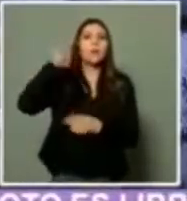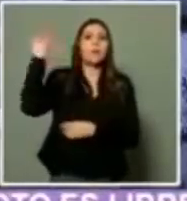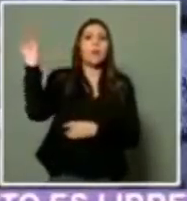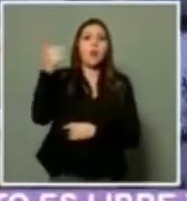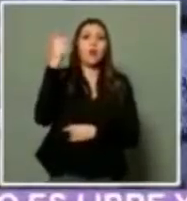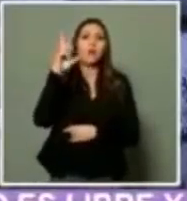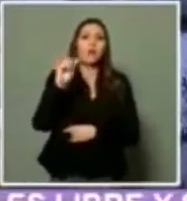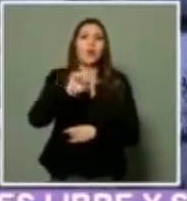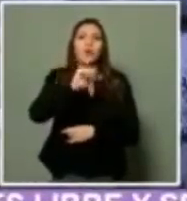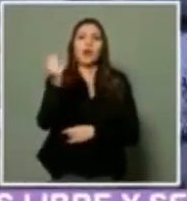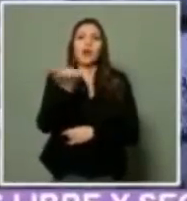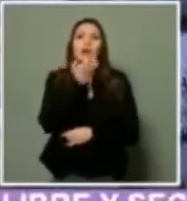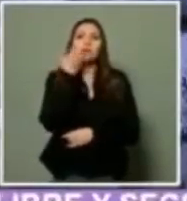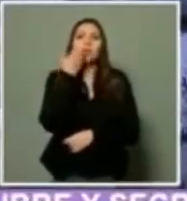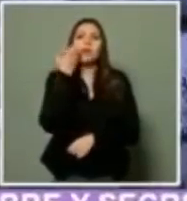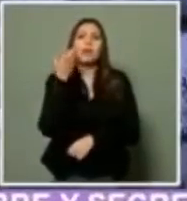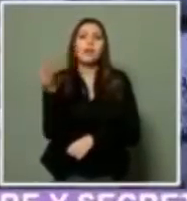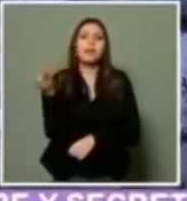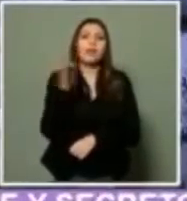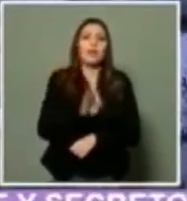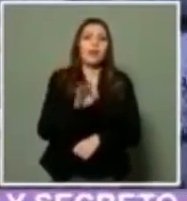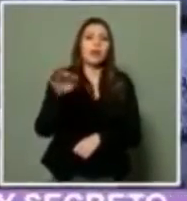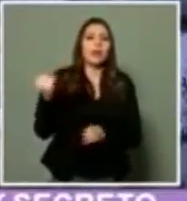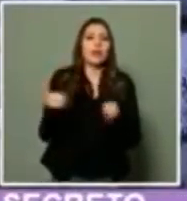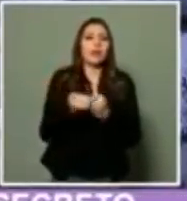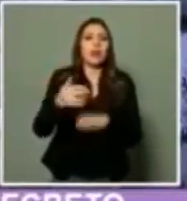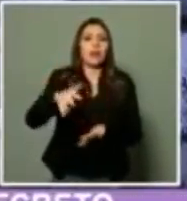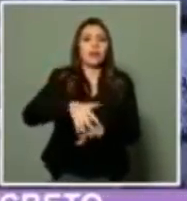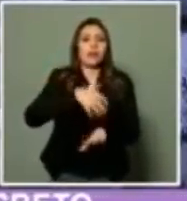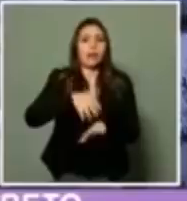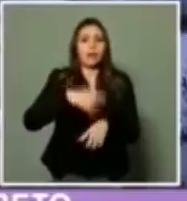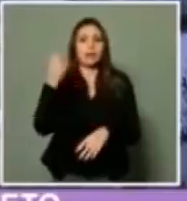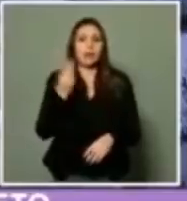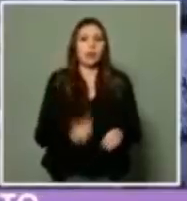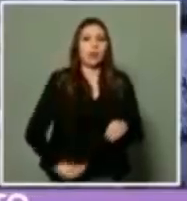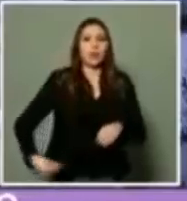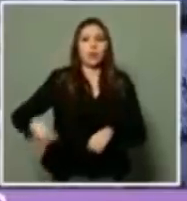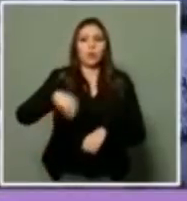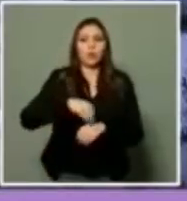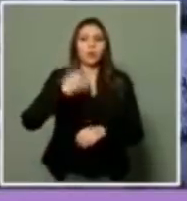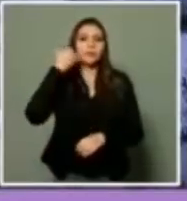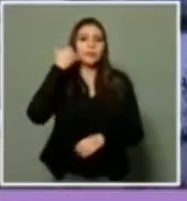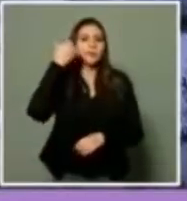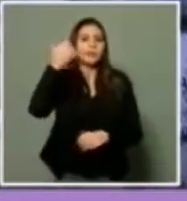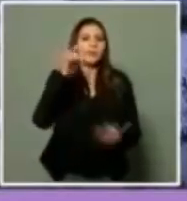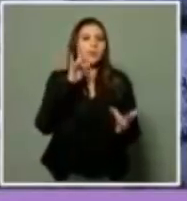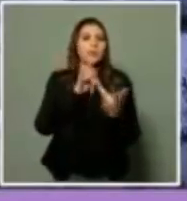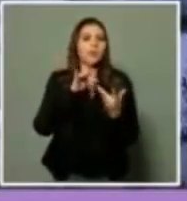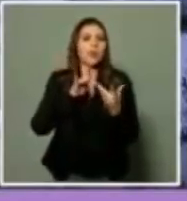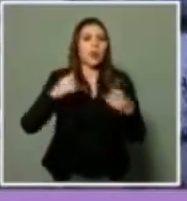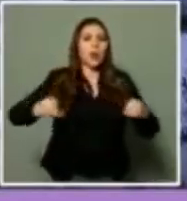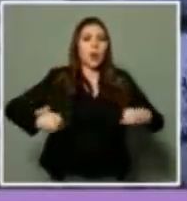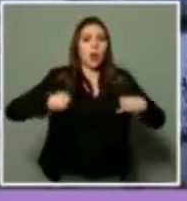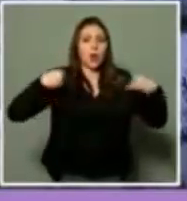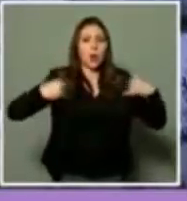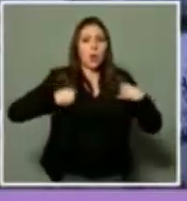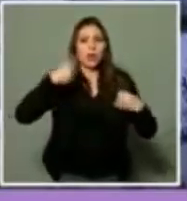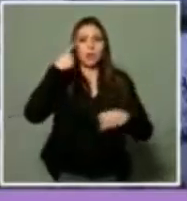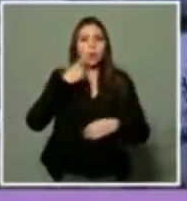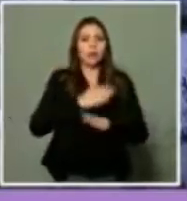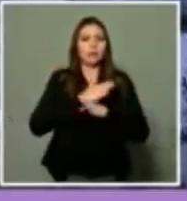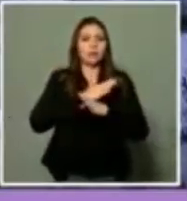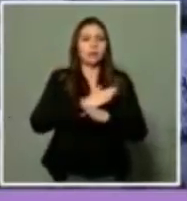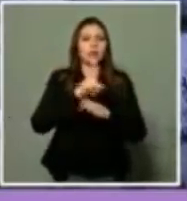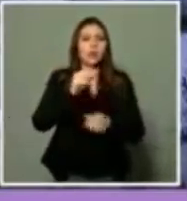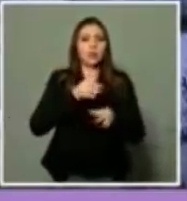Tlalpan. Pondremos en marcha Línea Joven para la prevención y atención de adicciones. Crearé una orquesta juvenil